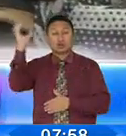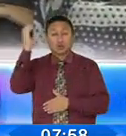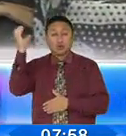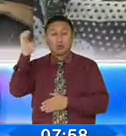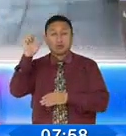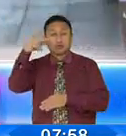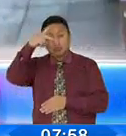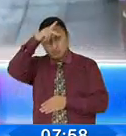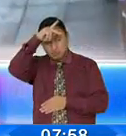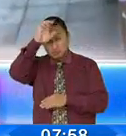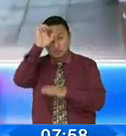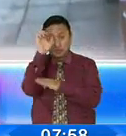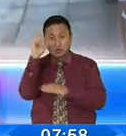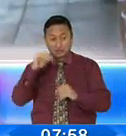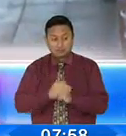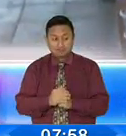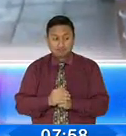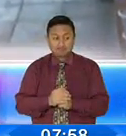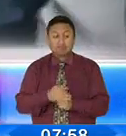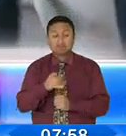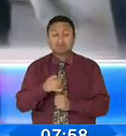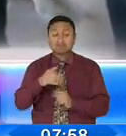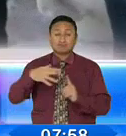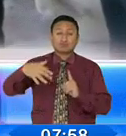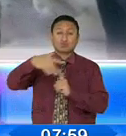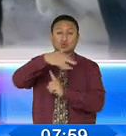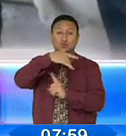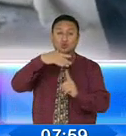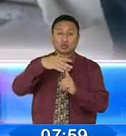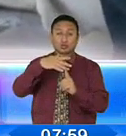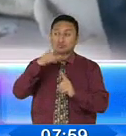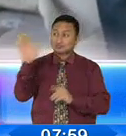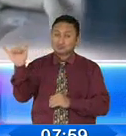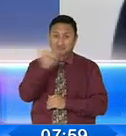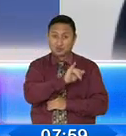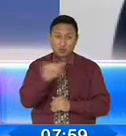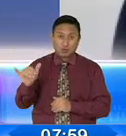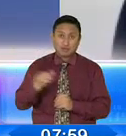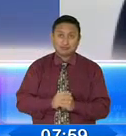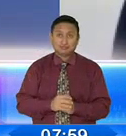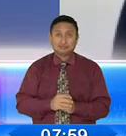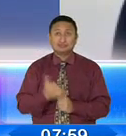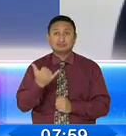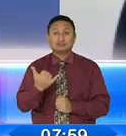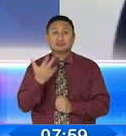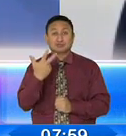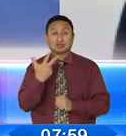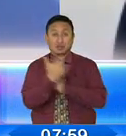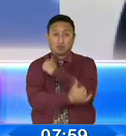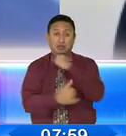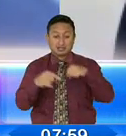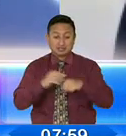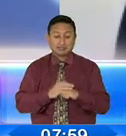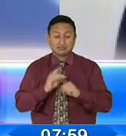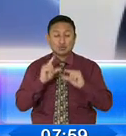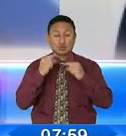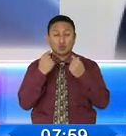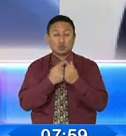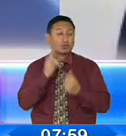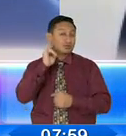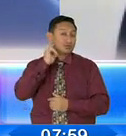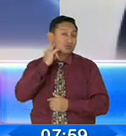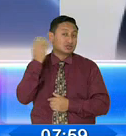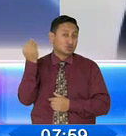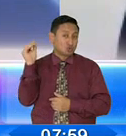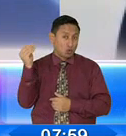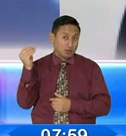Ecuador muestra que la misma situación se repite en cada país. Que los índices de violencia para el grupo de niñas y